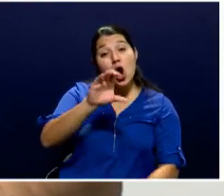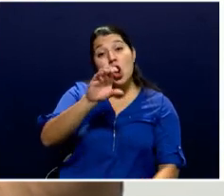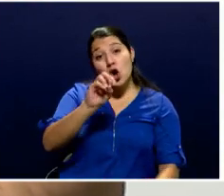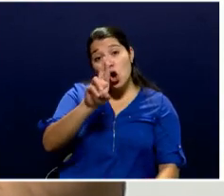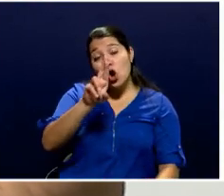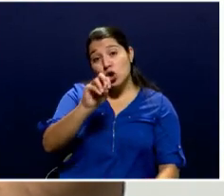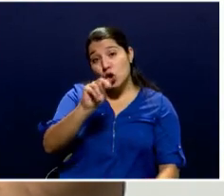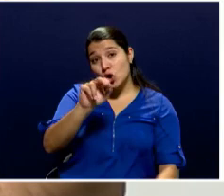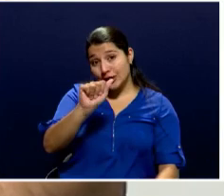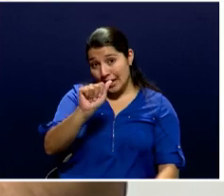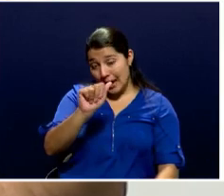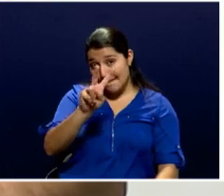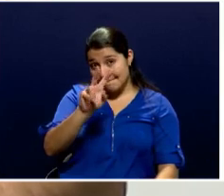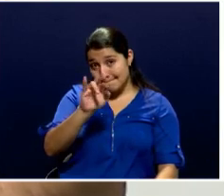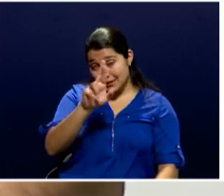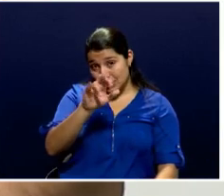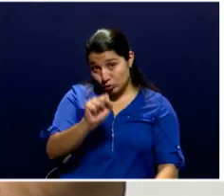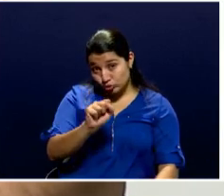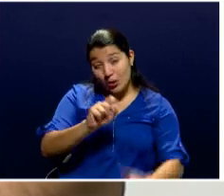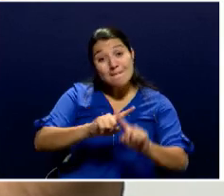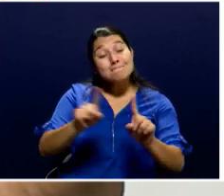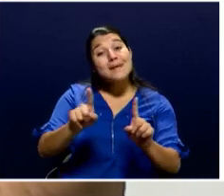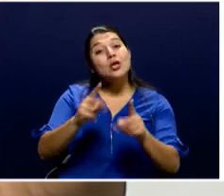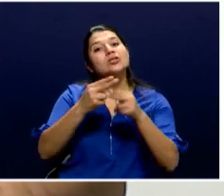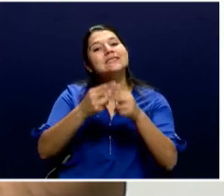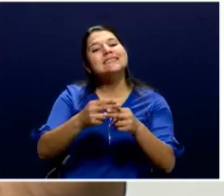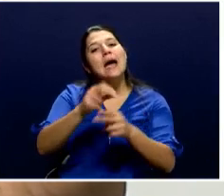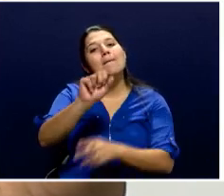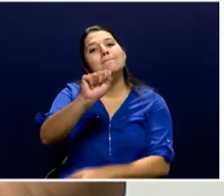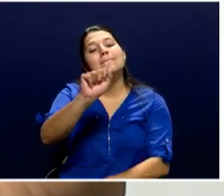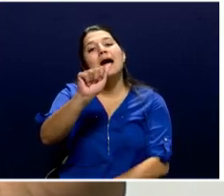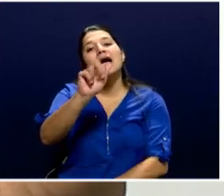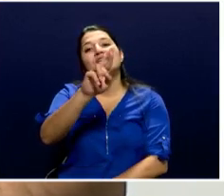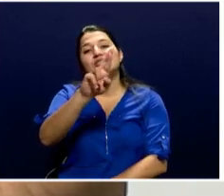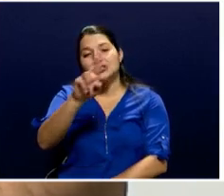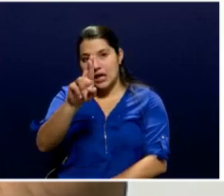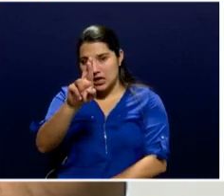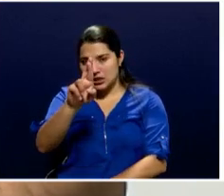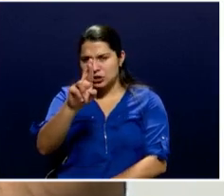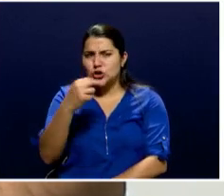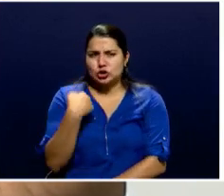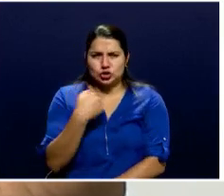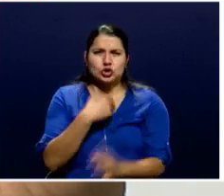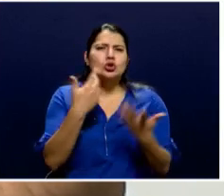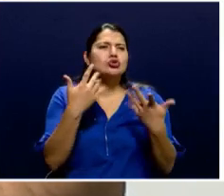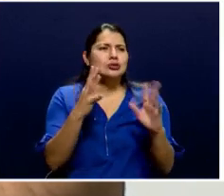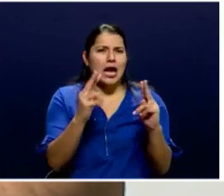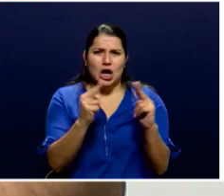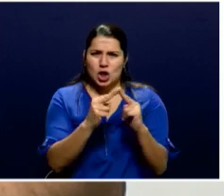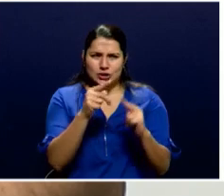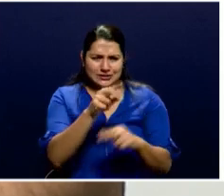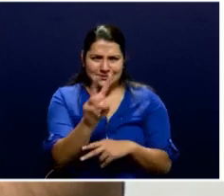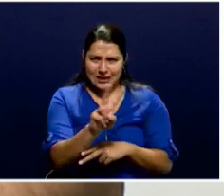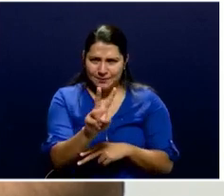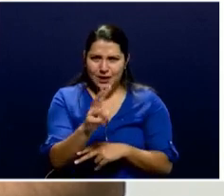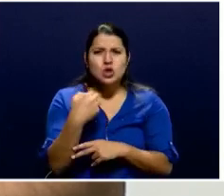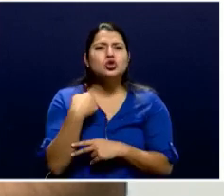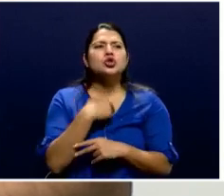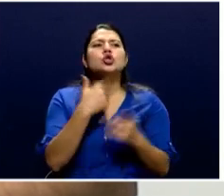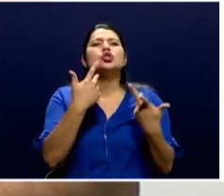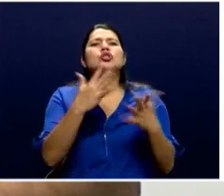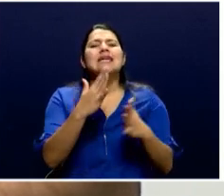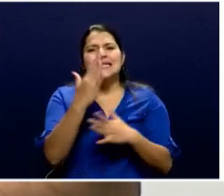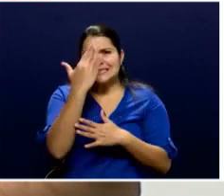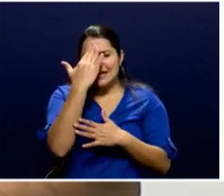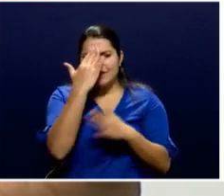ya empezamos a investigar estos virus. Se sabía que estos virus circulan en poblaciones de